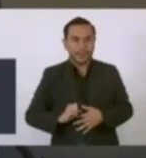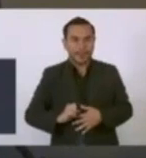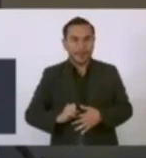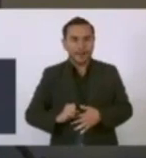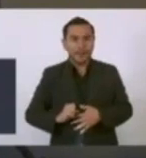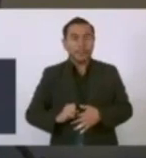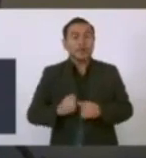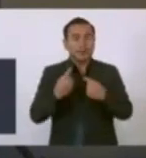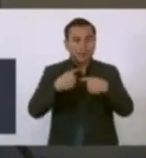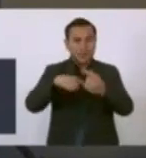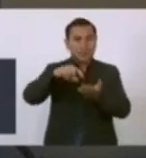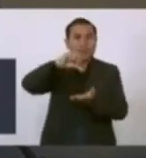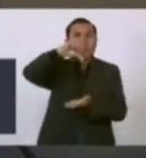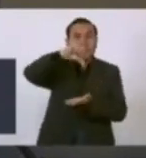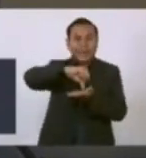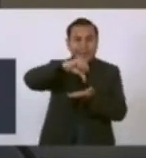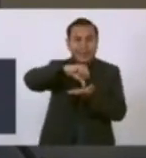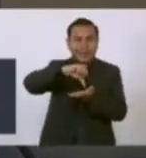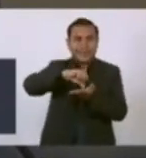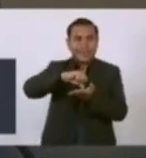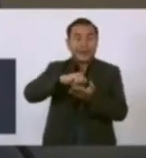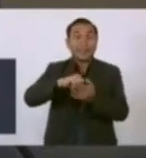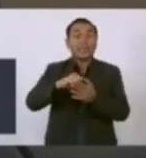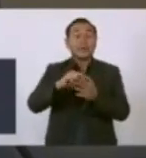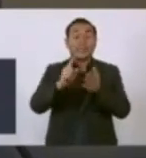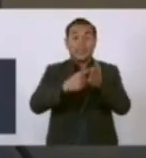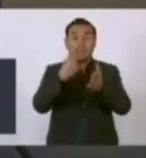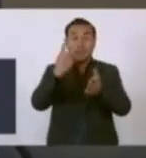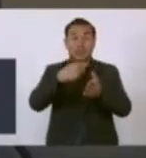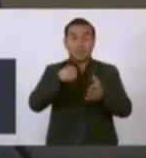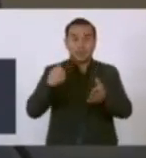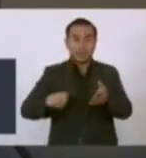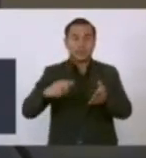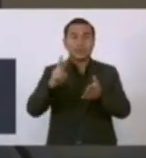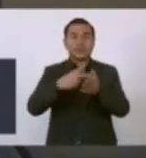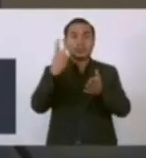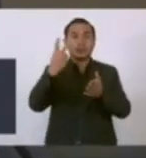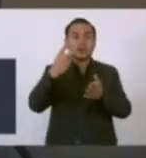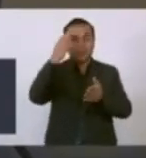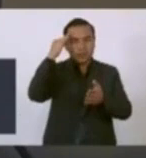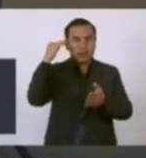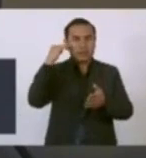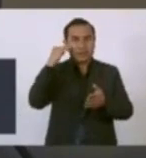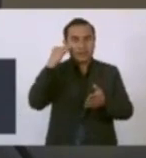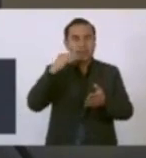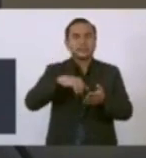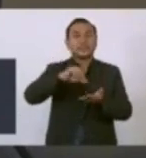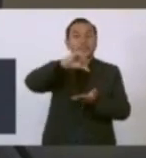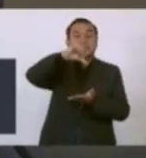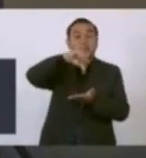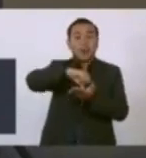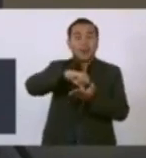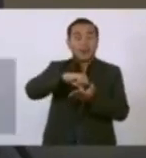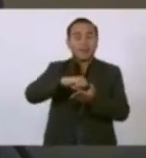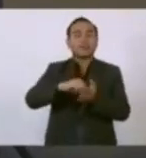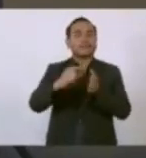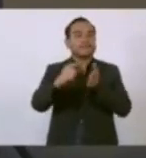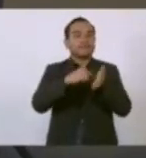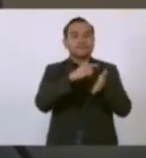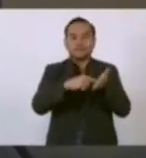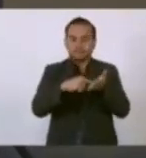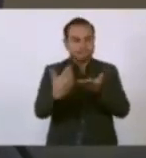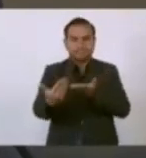a Irán, Irán fue el cuarto país con más casos, decidimos también prohibir la entrada a Irán. En ese caso casi no hubo críticas